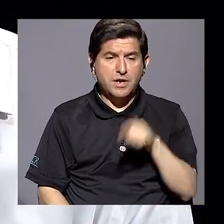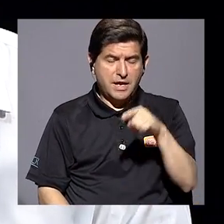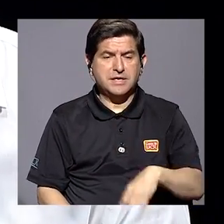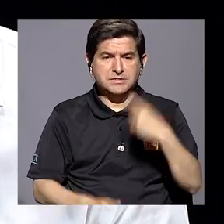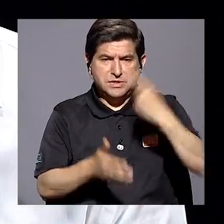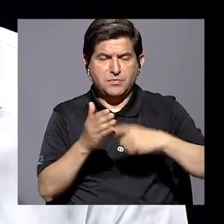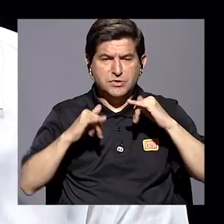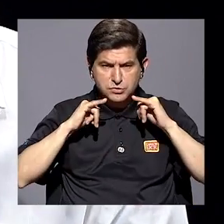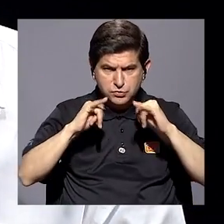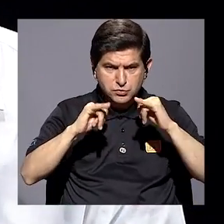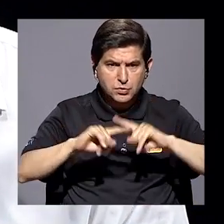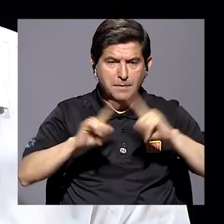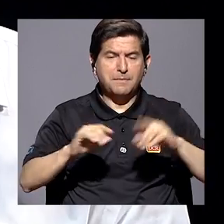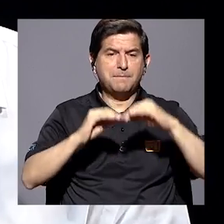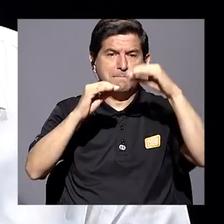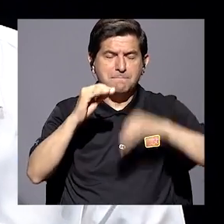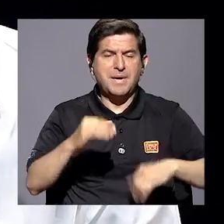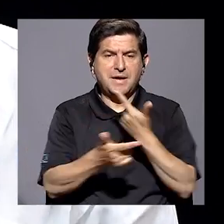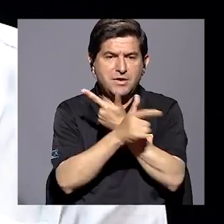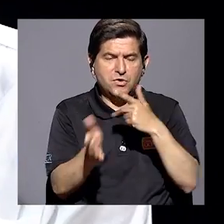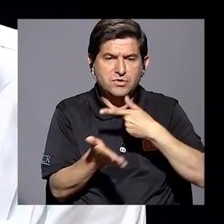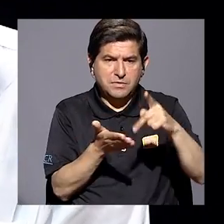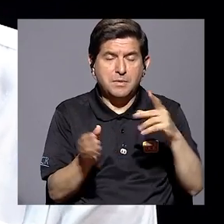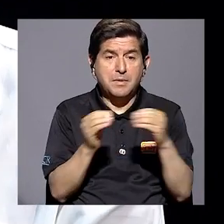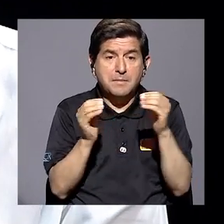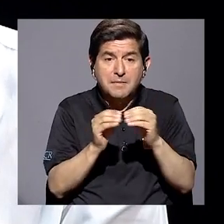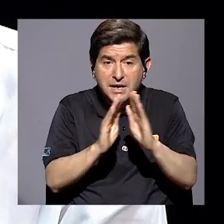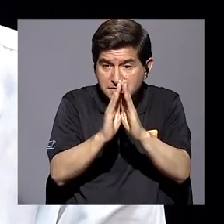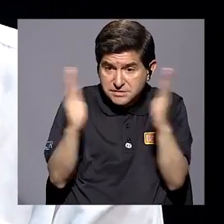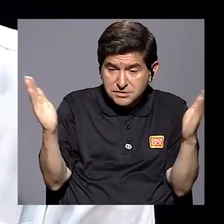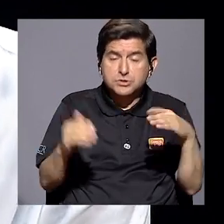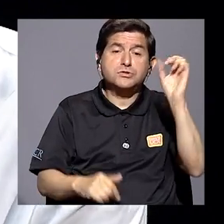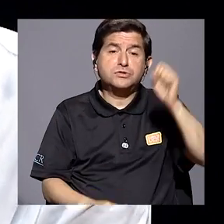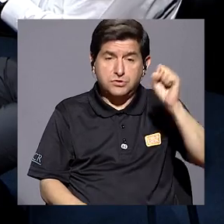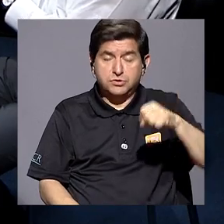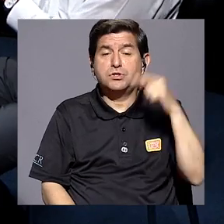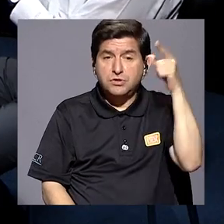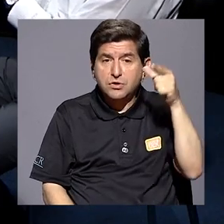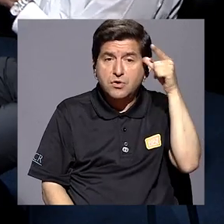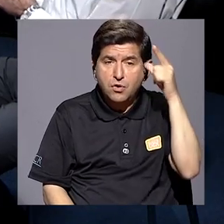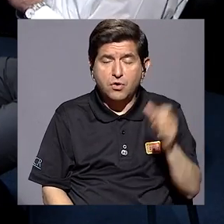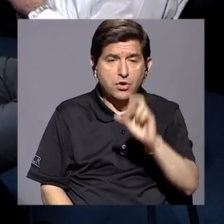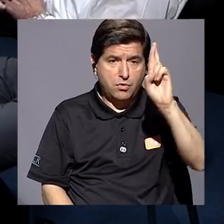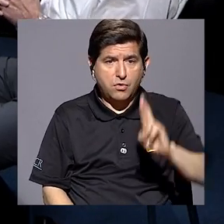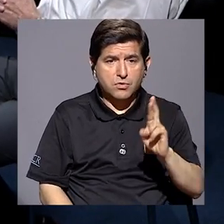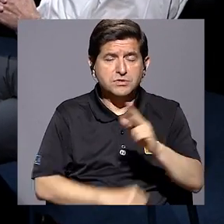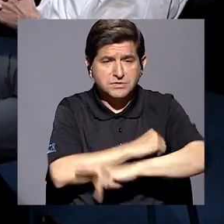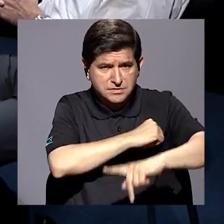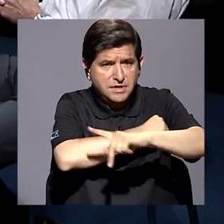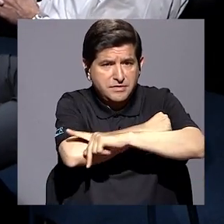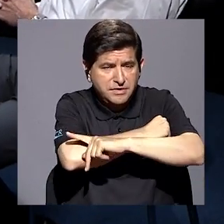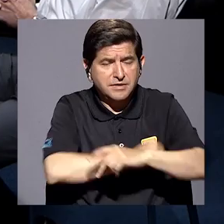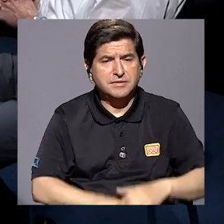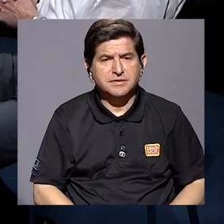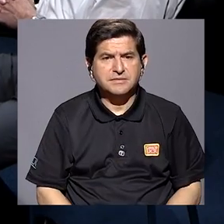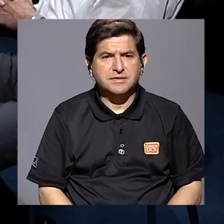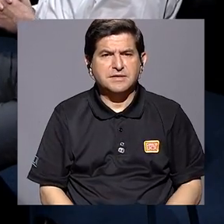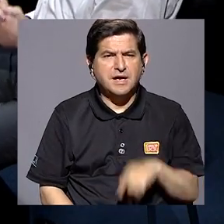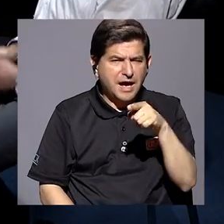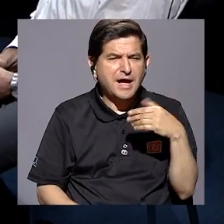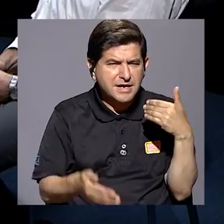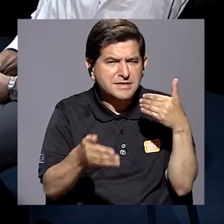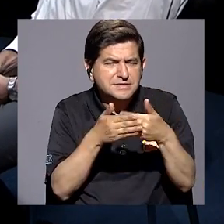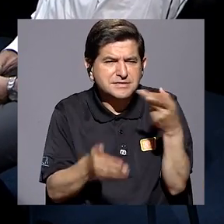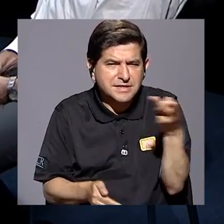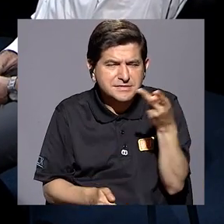más flat pero con menos exoneraciones pero más extendido más extendido por supuesto costa rica es un país bueno por ejemplo en eso creo que es